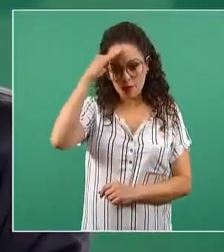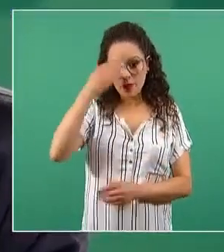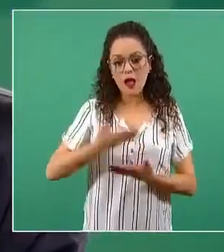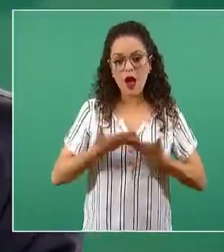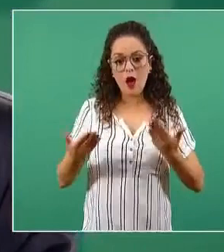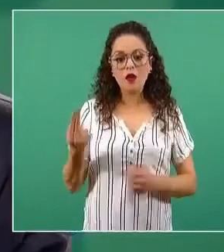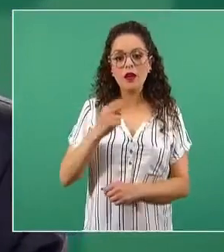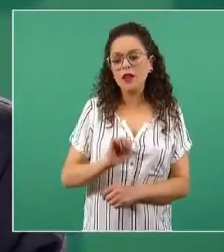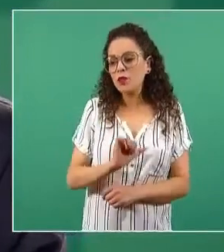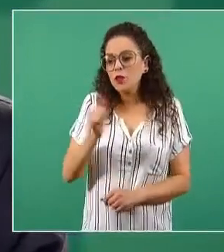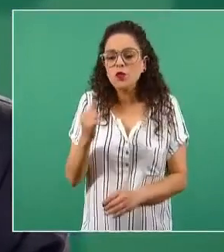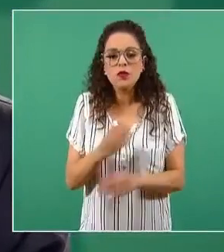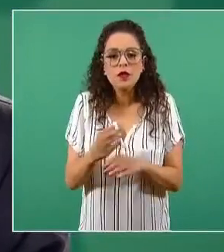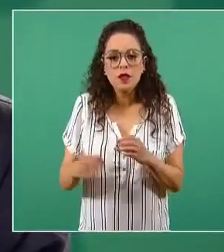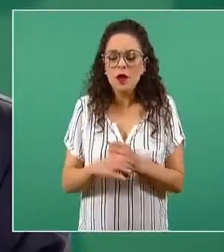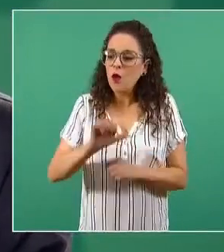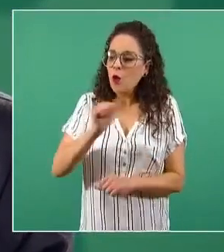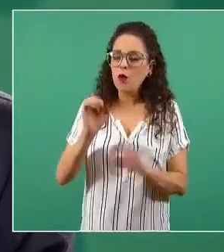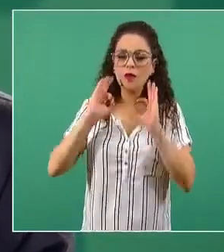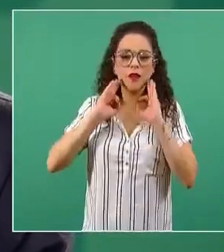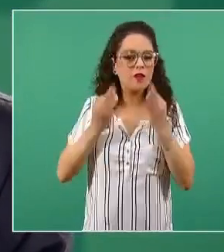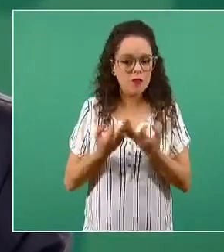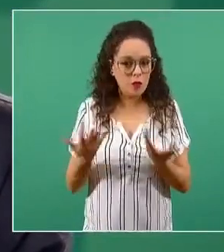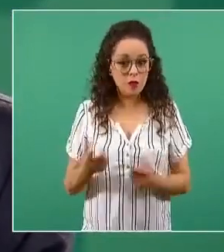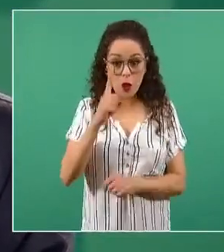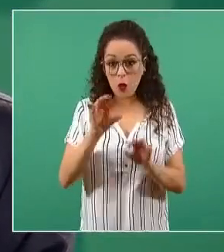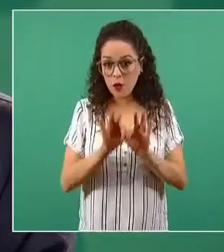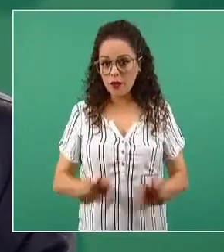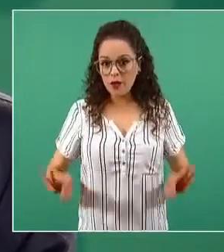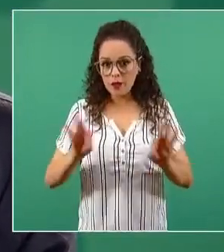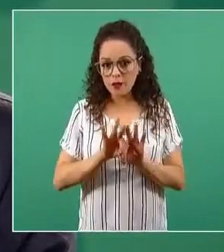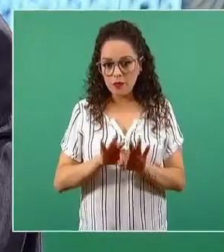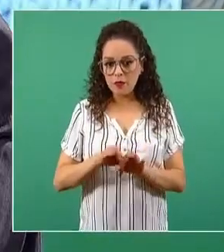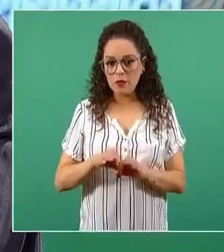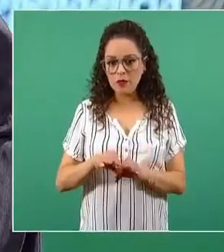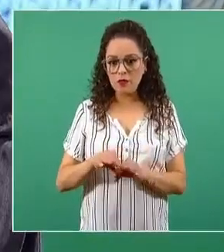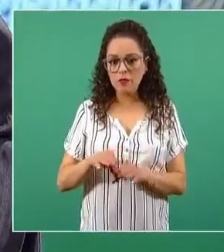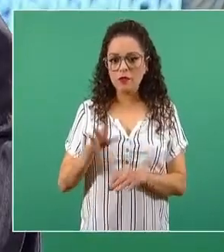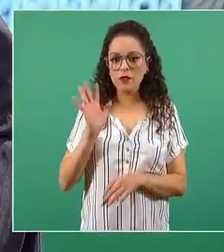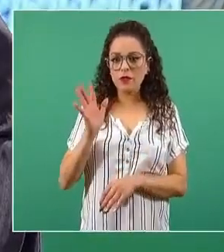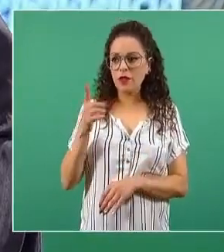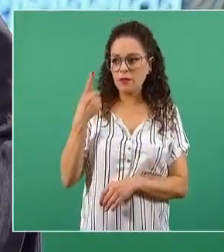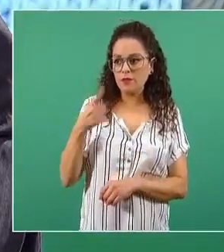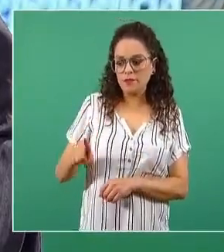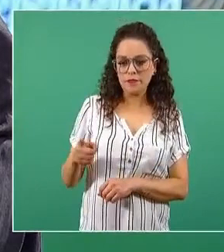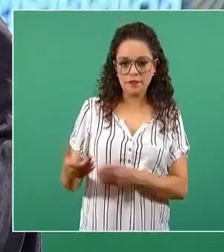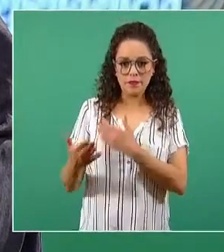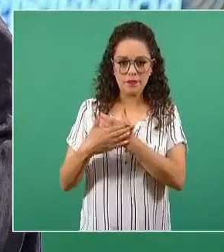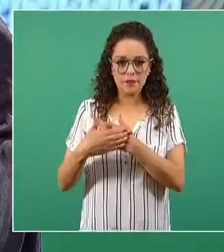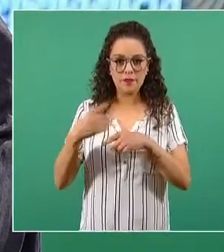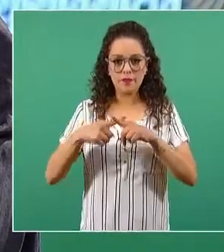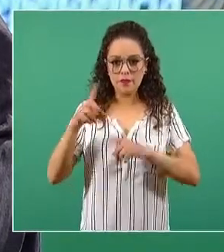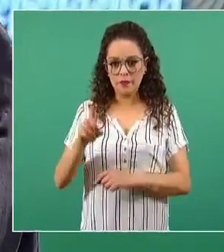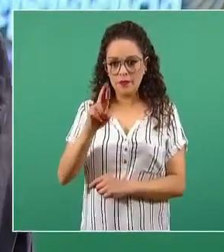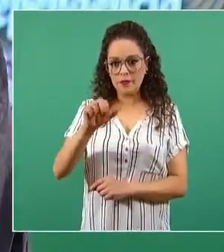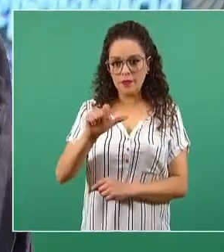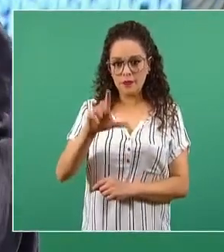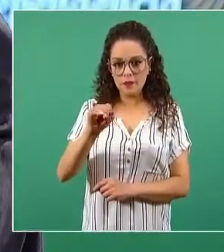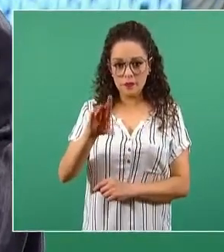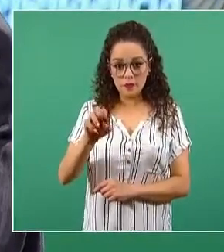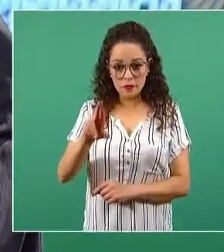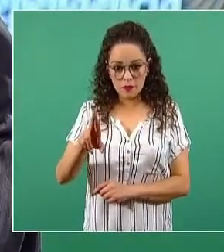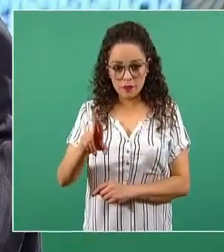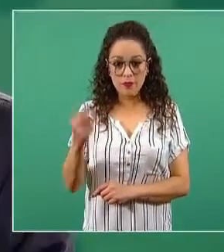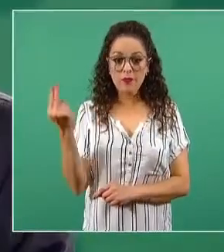otros instrumentos. Uno importante que el doctor Alcocer nos ha encomendado es ya también empezar a ampliar los